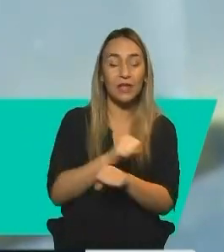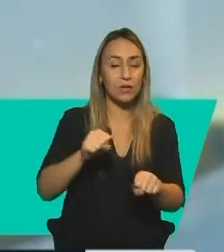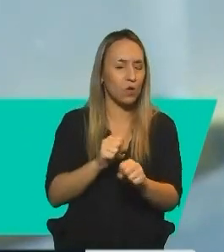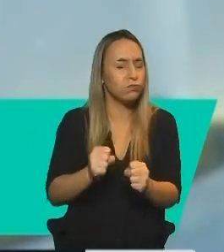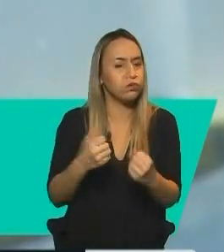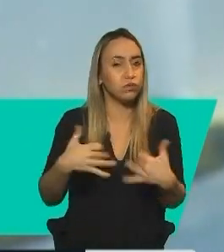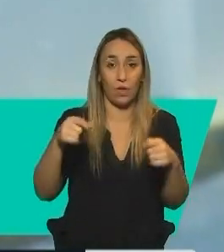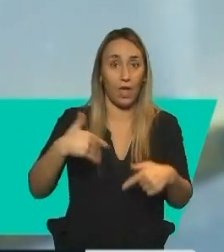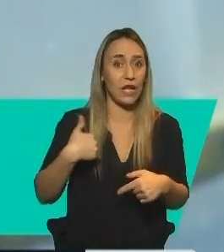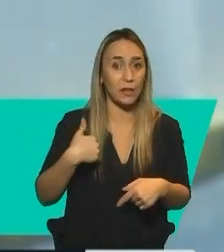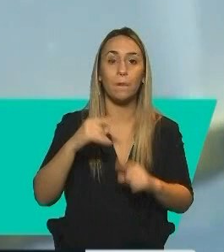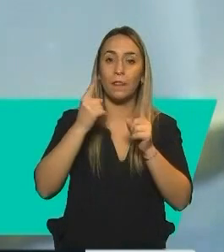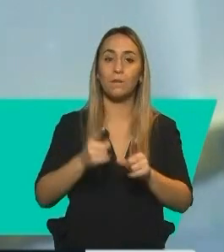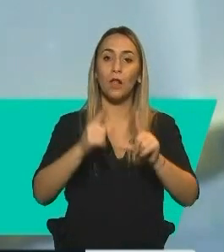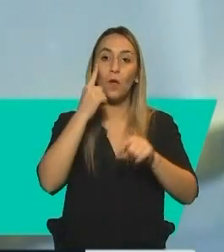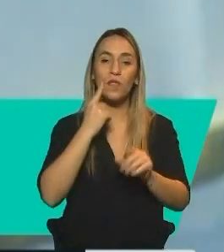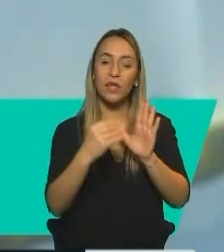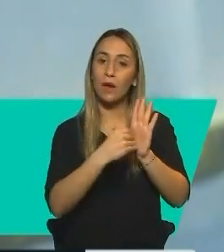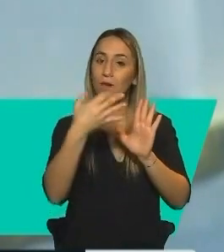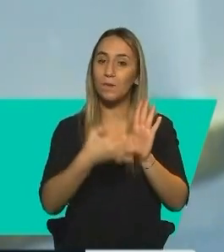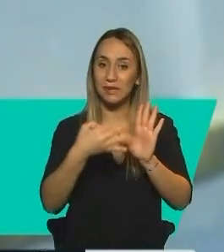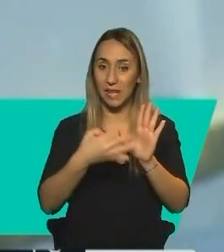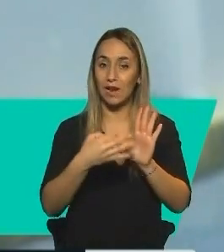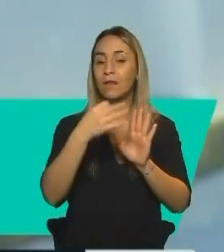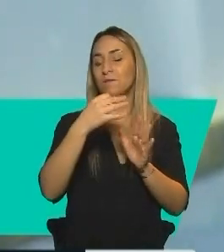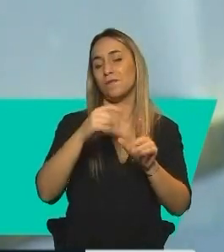muy especial en el calendario judío. Por eso lo